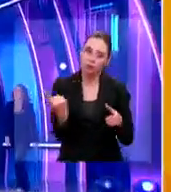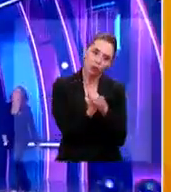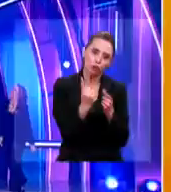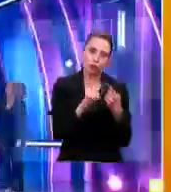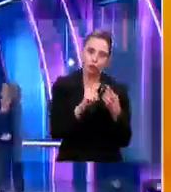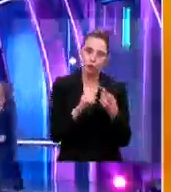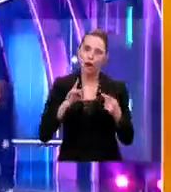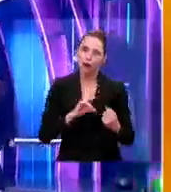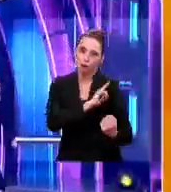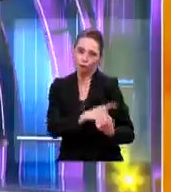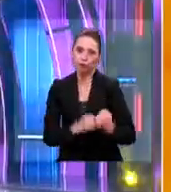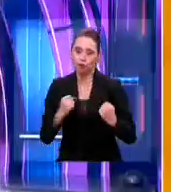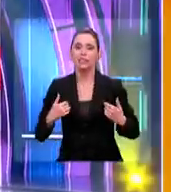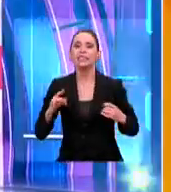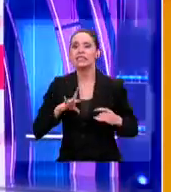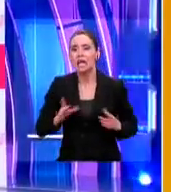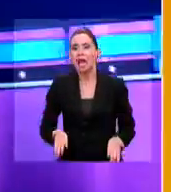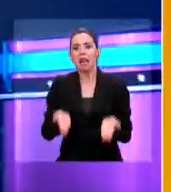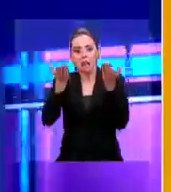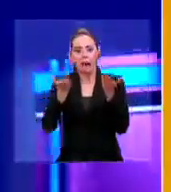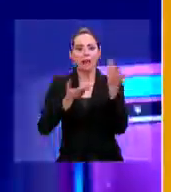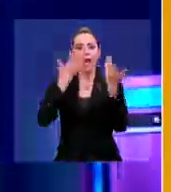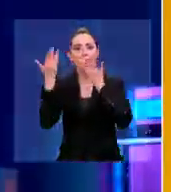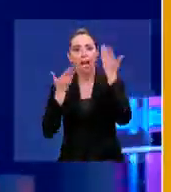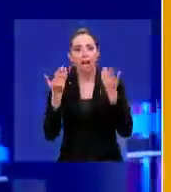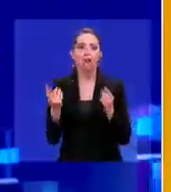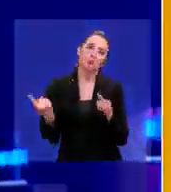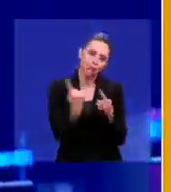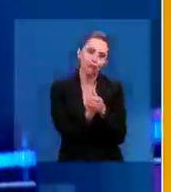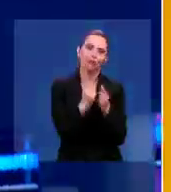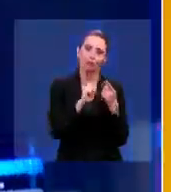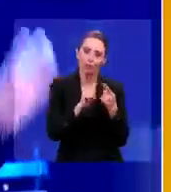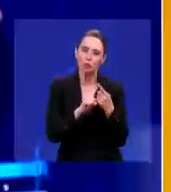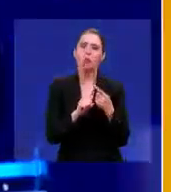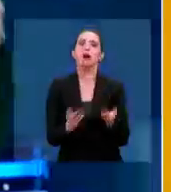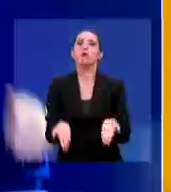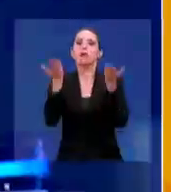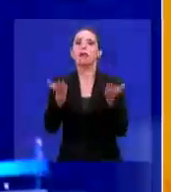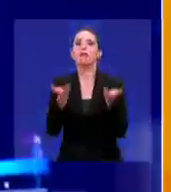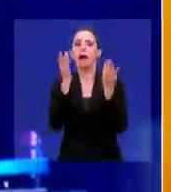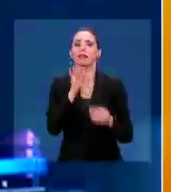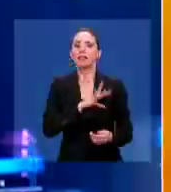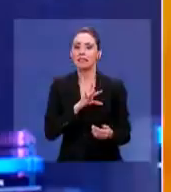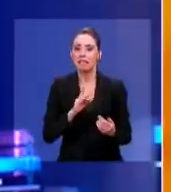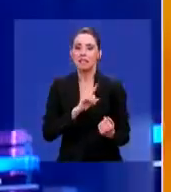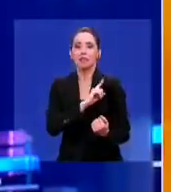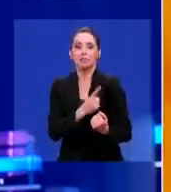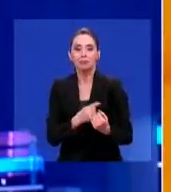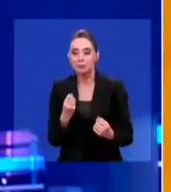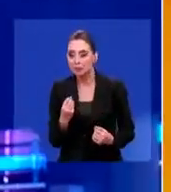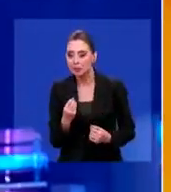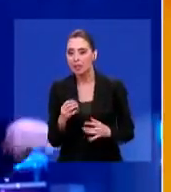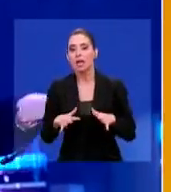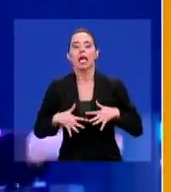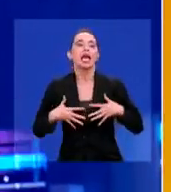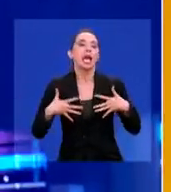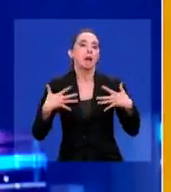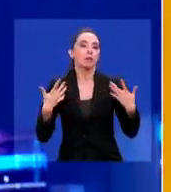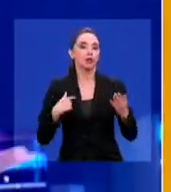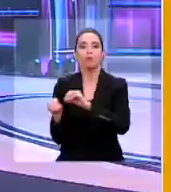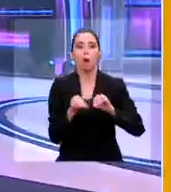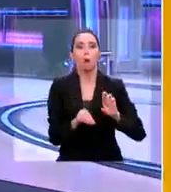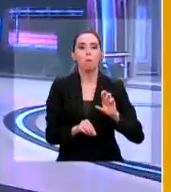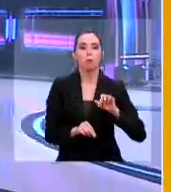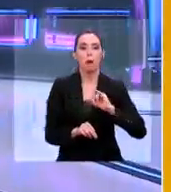de farándula. Pero la pondría ser conductora. Pero conductora lo haría perfecto. Es un estelar, no es un franjeado. ¿Y ahí? Ya,